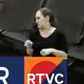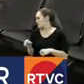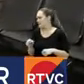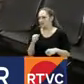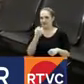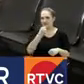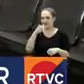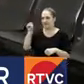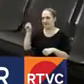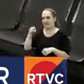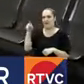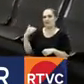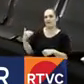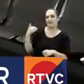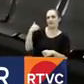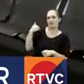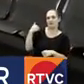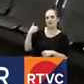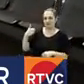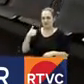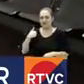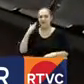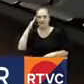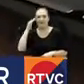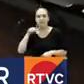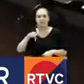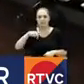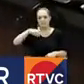cabeza para fijarse que